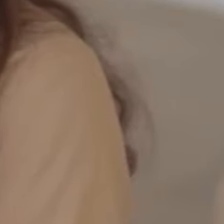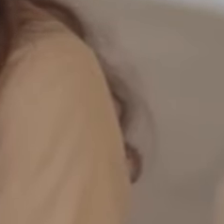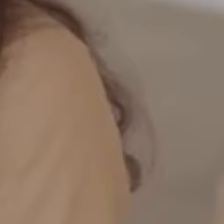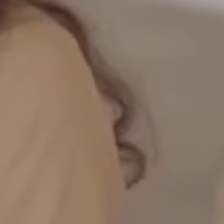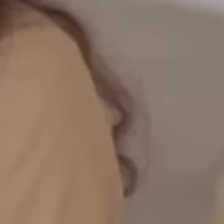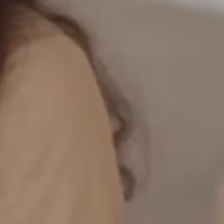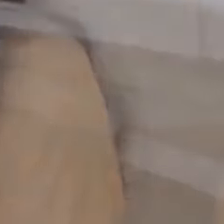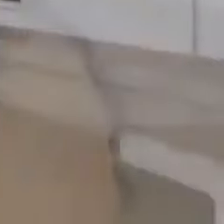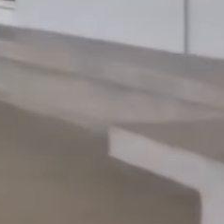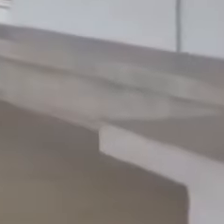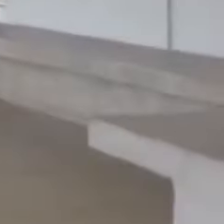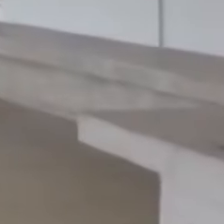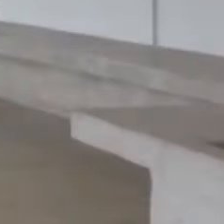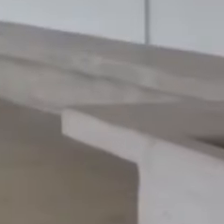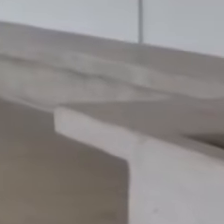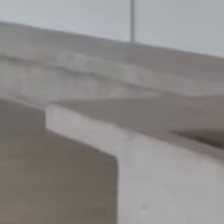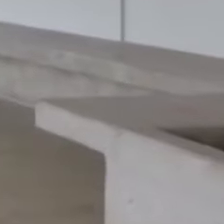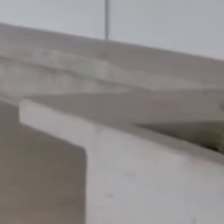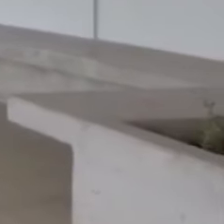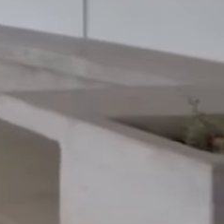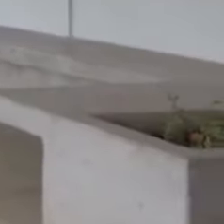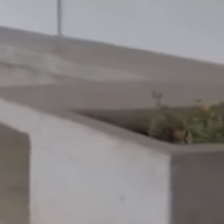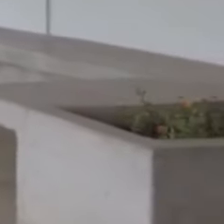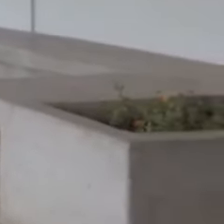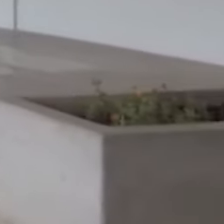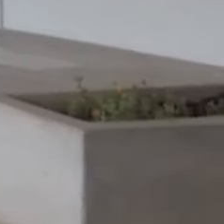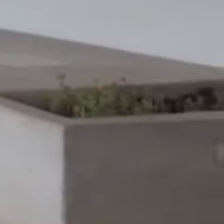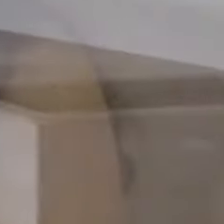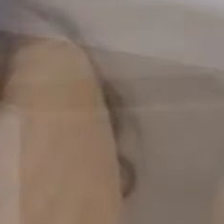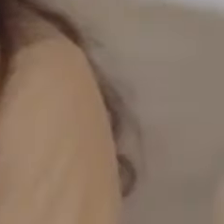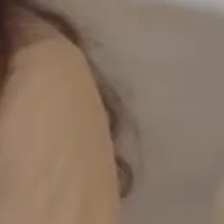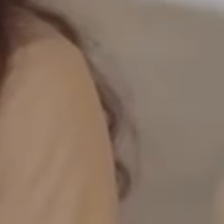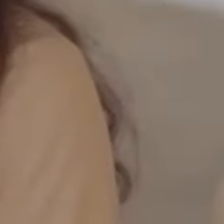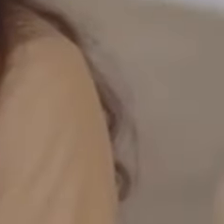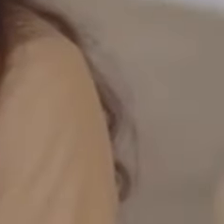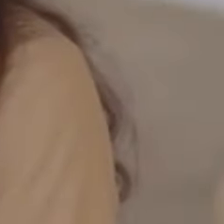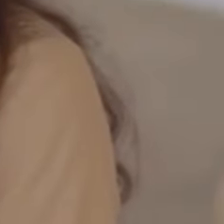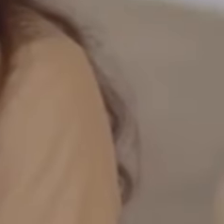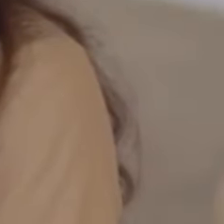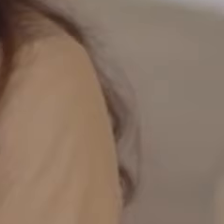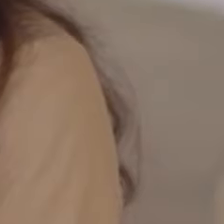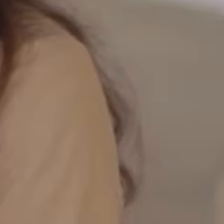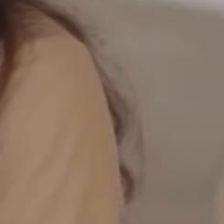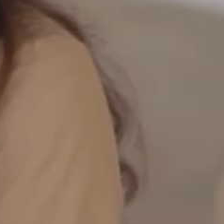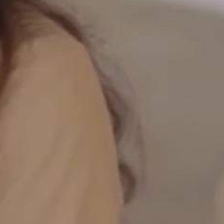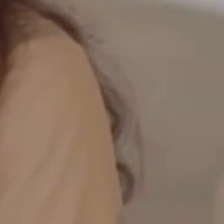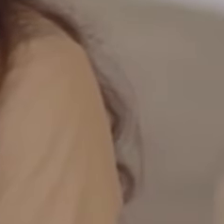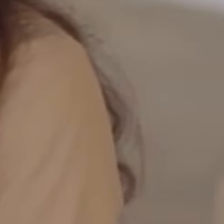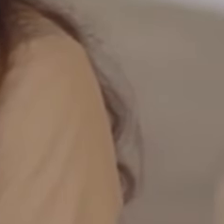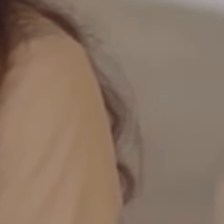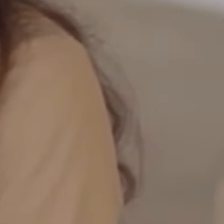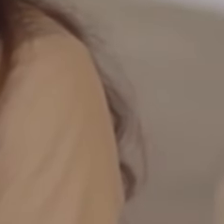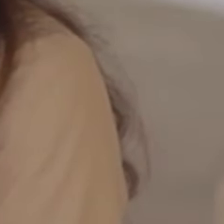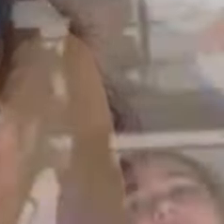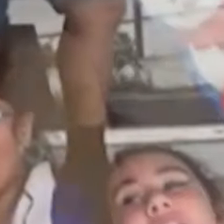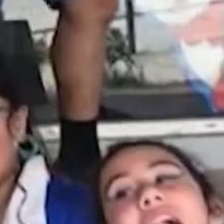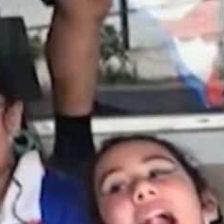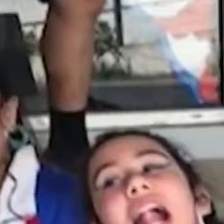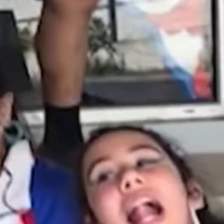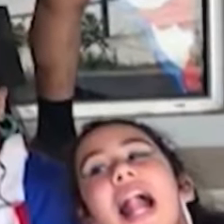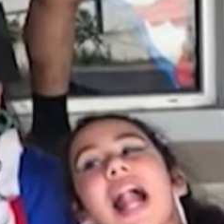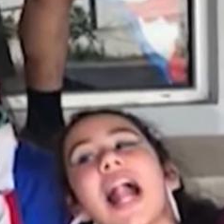camino que no les va a traer nada bueno. Nos está trayendo nuevos cursos, nuevos aprendizajes, nos están dando posibilidades de